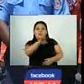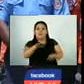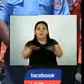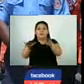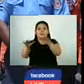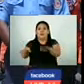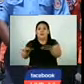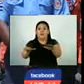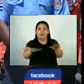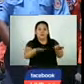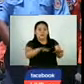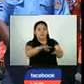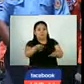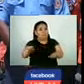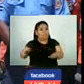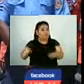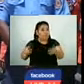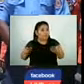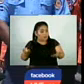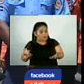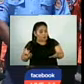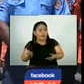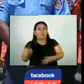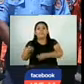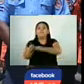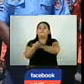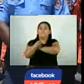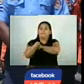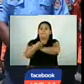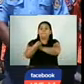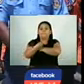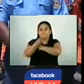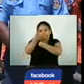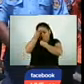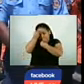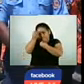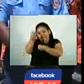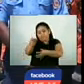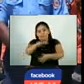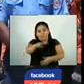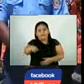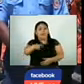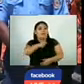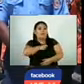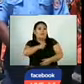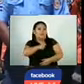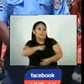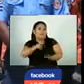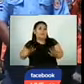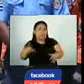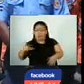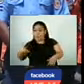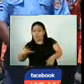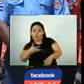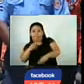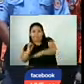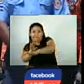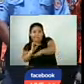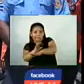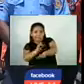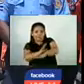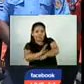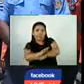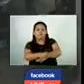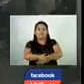las personas que están acatando de manera muy responsable las recomendaciones que están haciendo